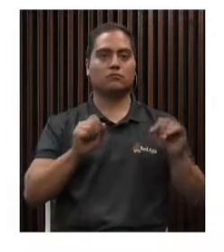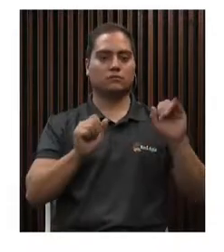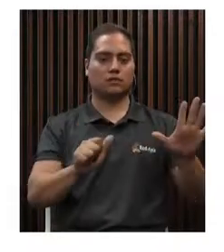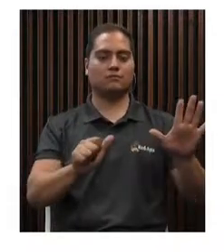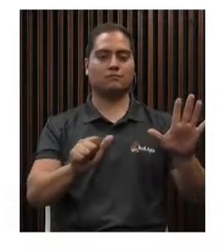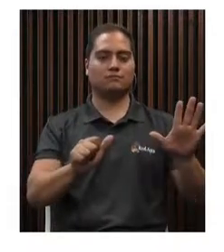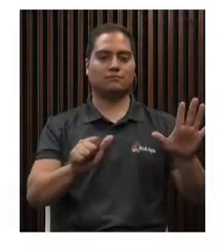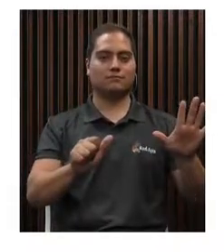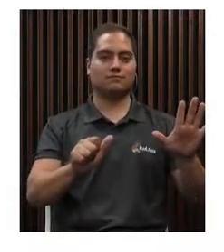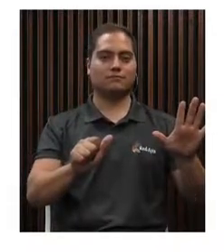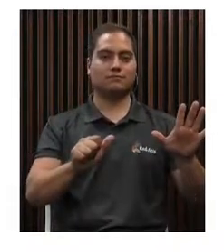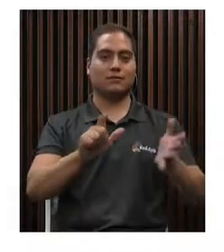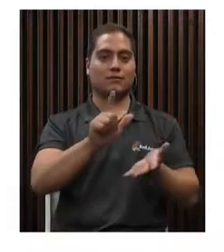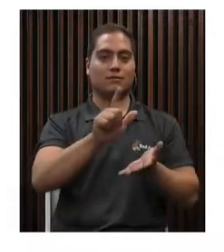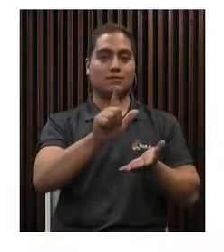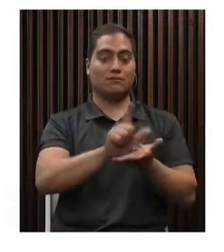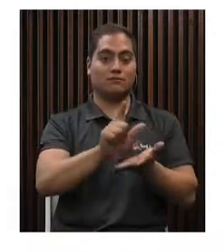distintos